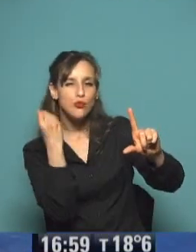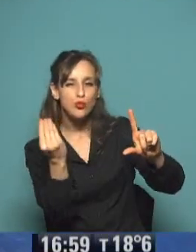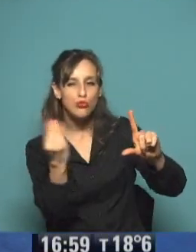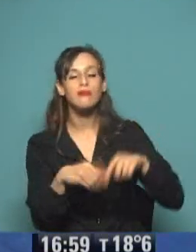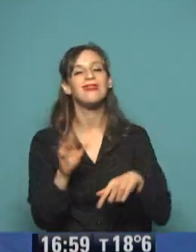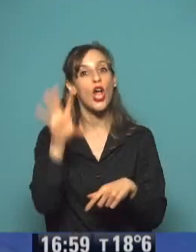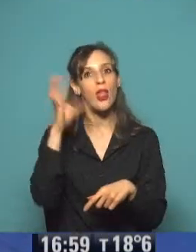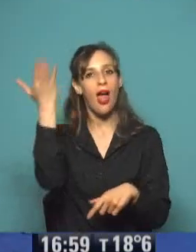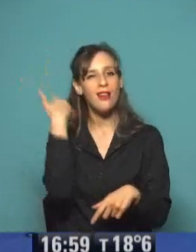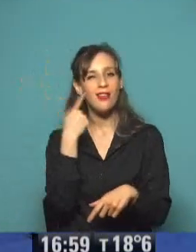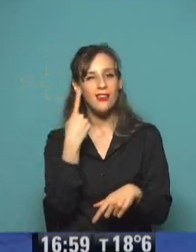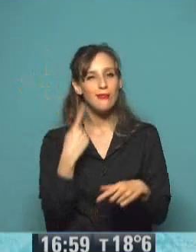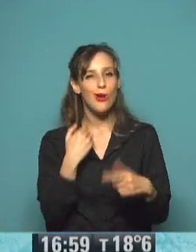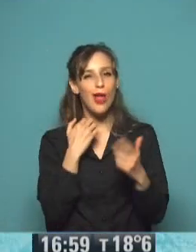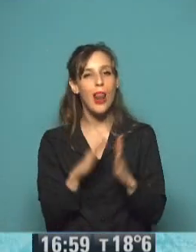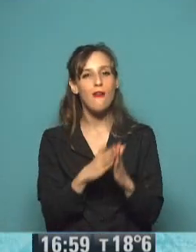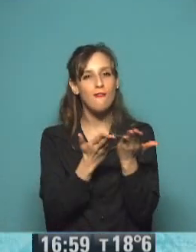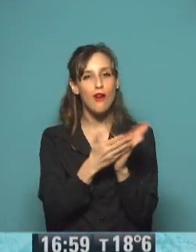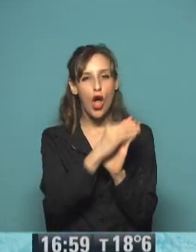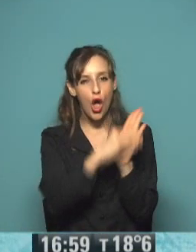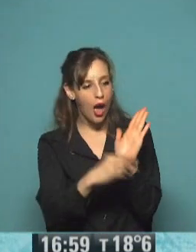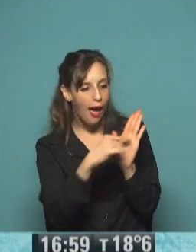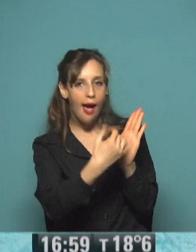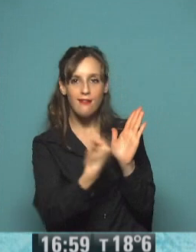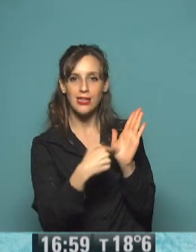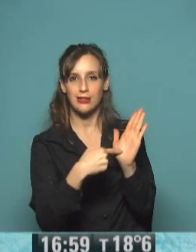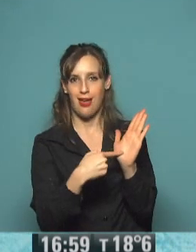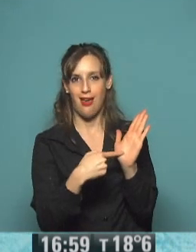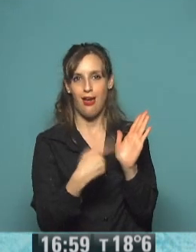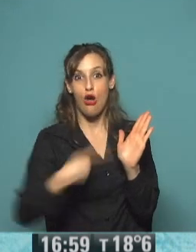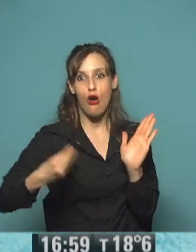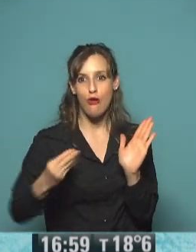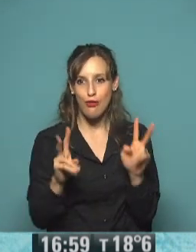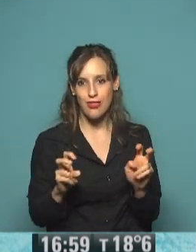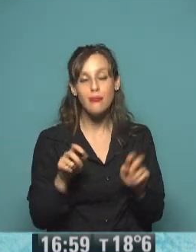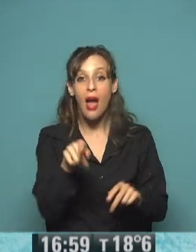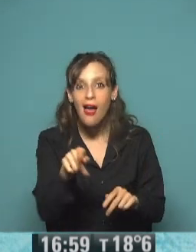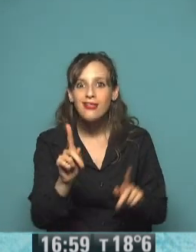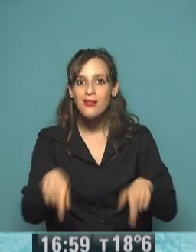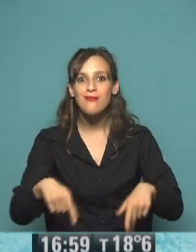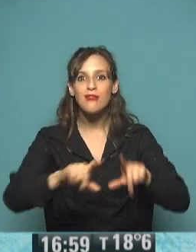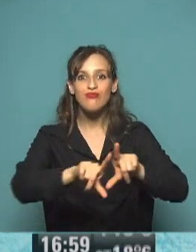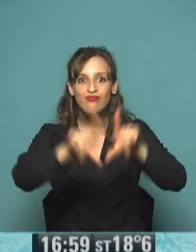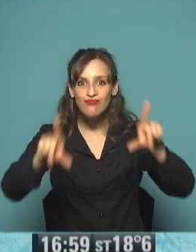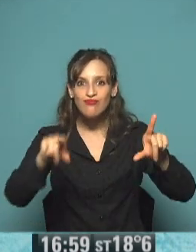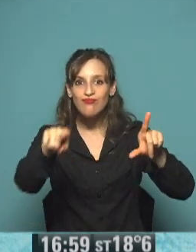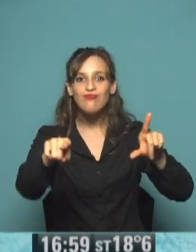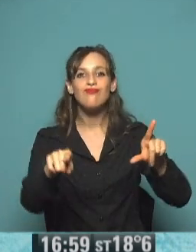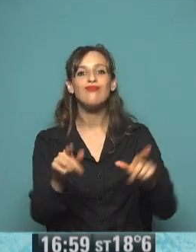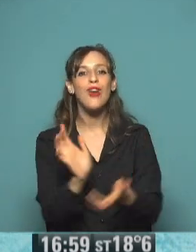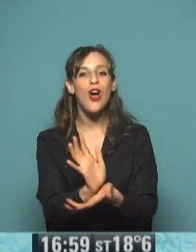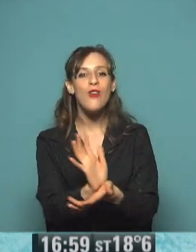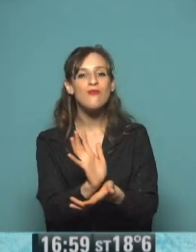mirando las tapas de los libros, podíamos sacar datos de nuestro animal preferido? ¡Mirá! Miren, ahí lo tenemos. Es como en un vivo.